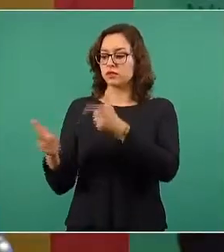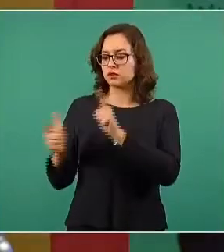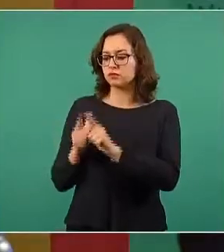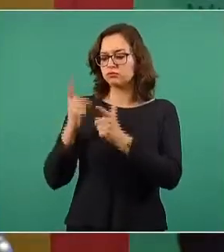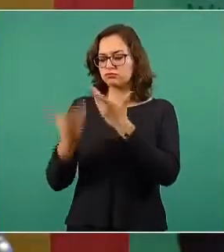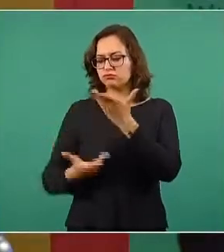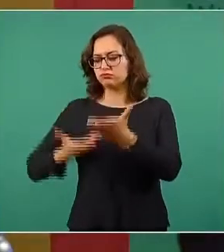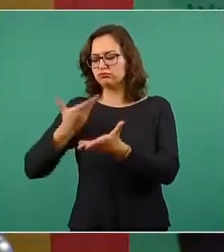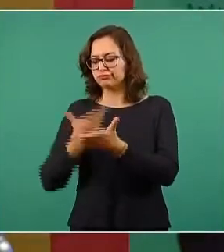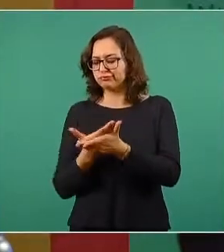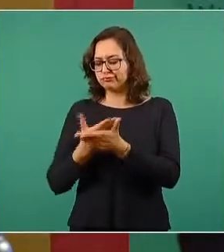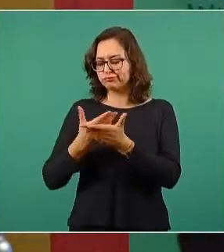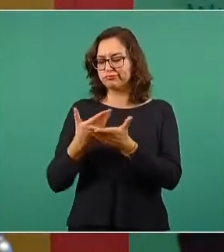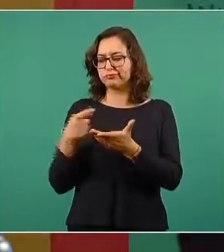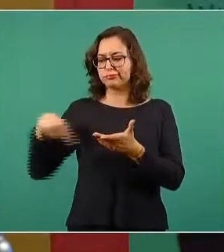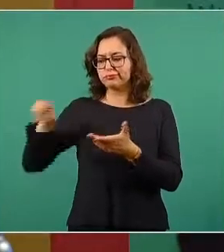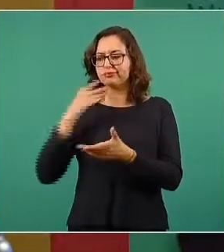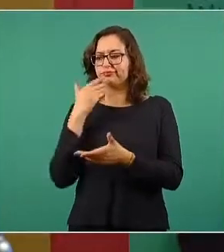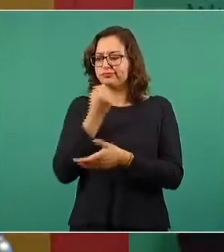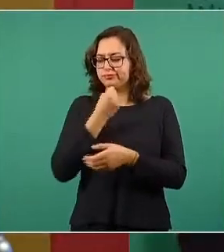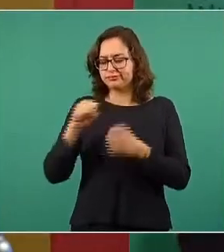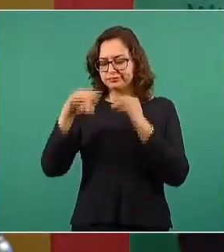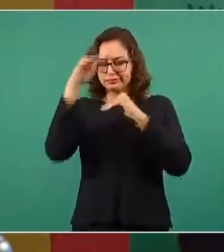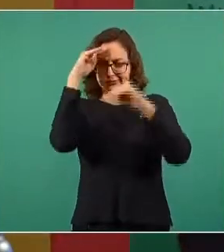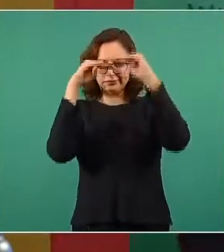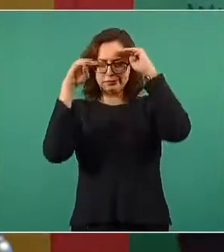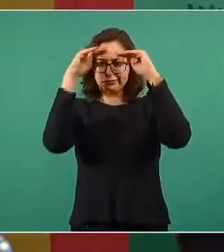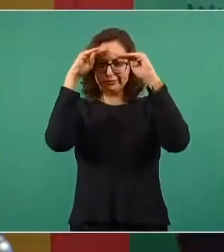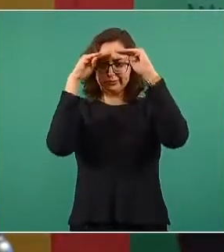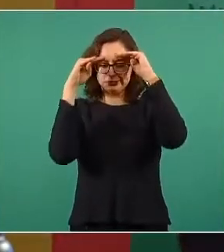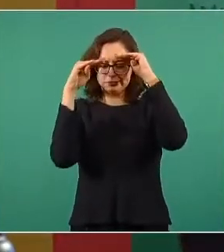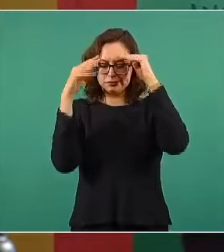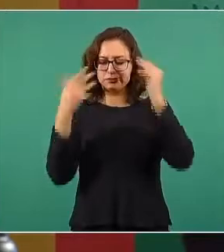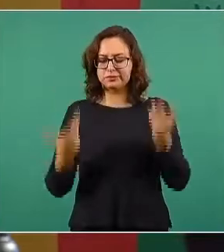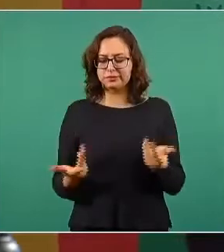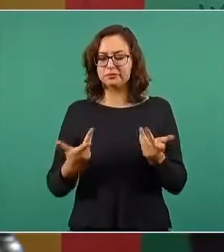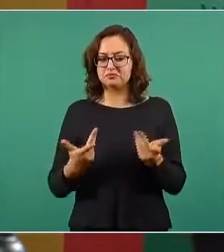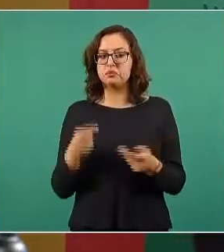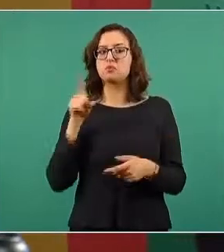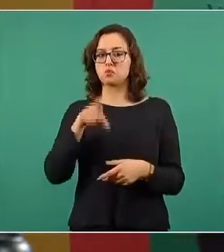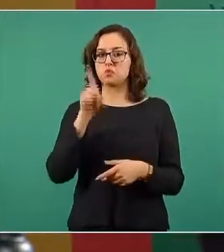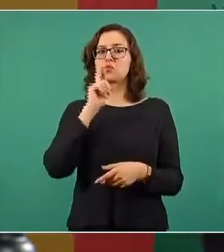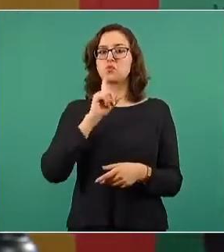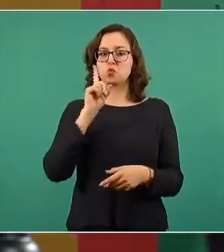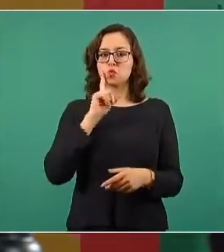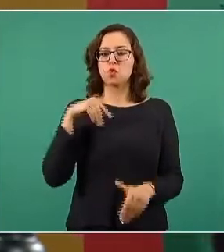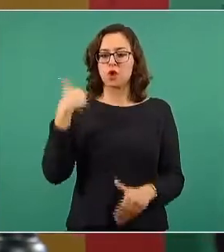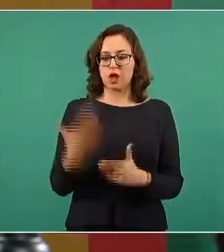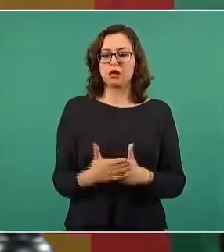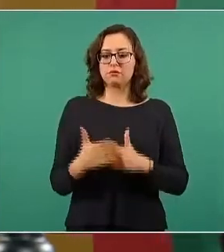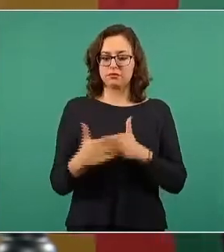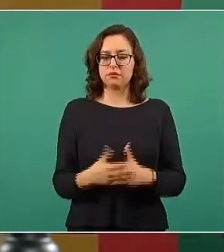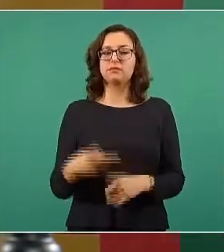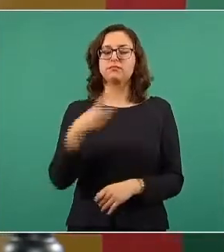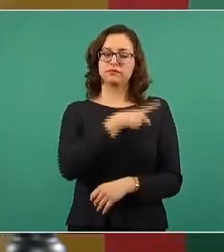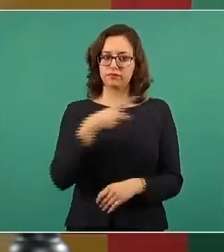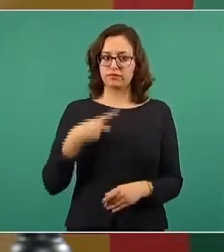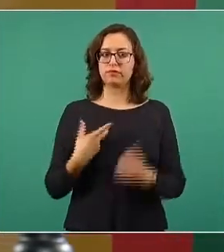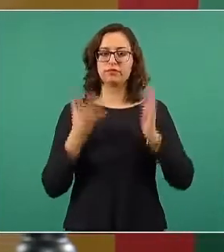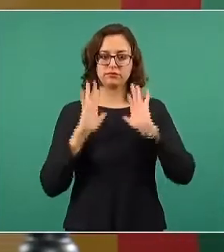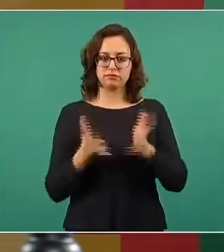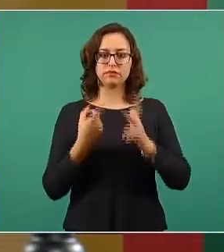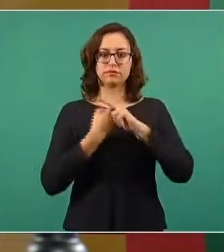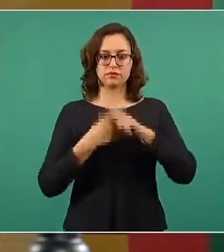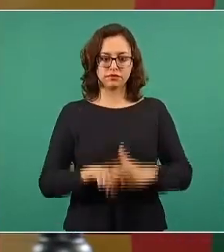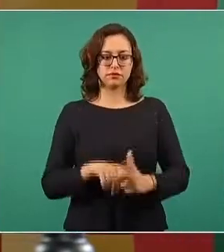vacunar y en qué momento y recomendó que lo empezáramos con mujeres con 10 o más semanas de